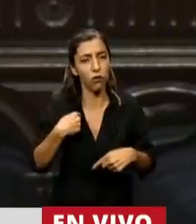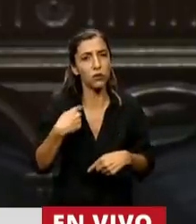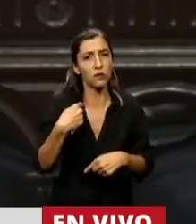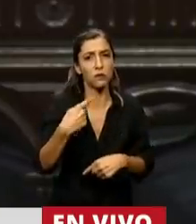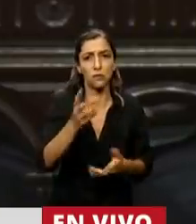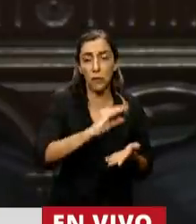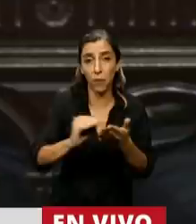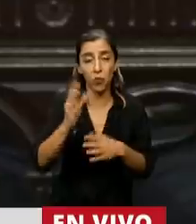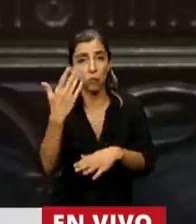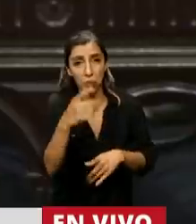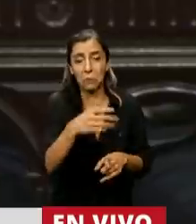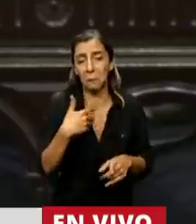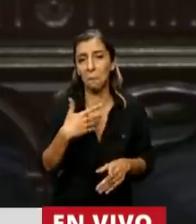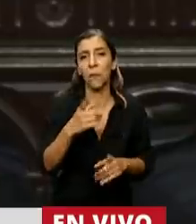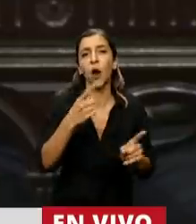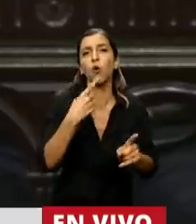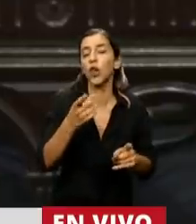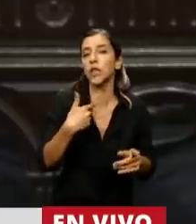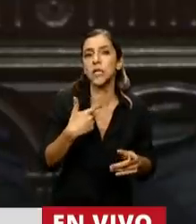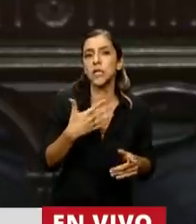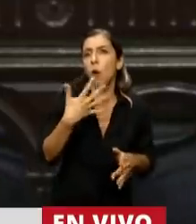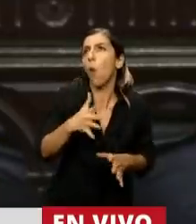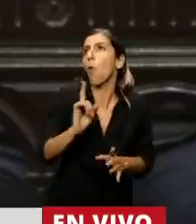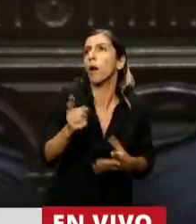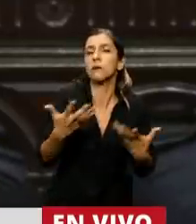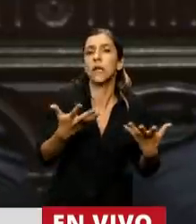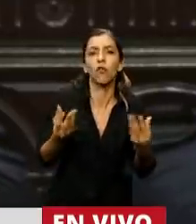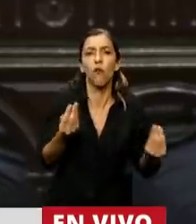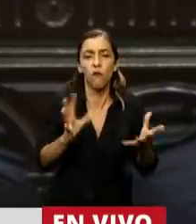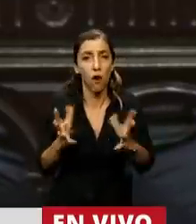miran este debate no entienden por qué les pasa las cosas que le pasan